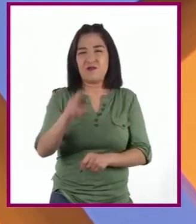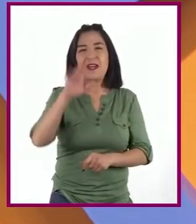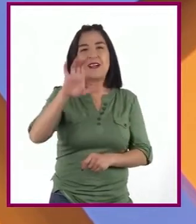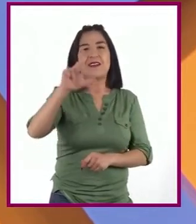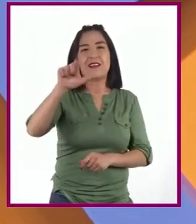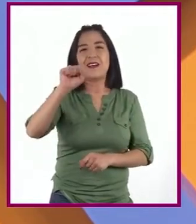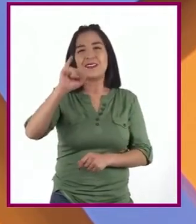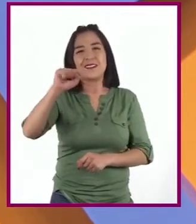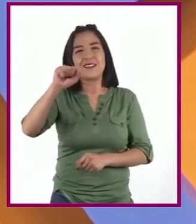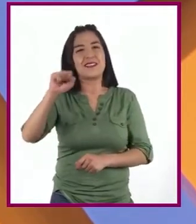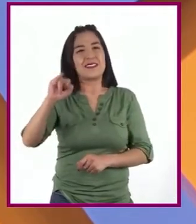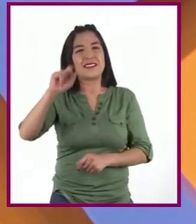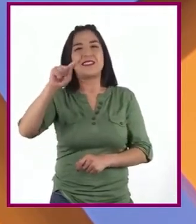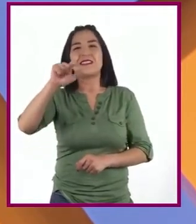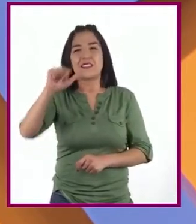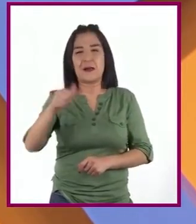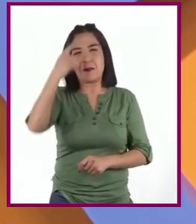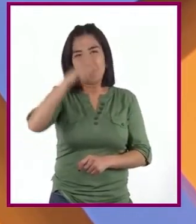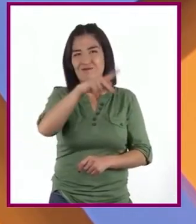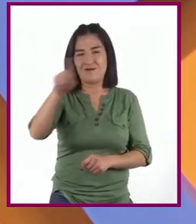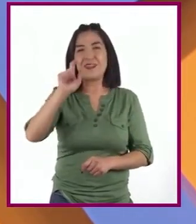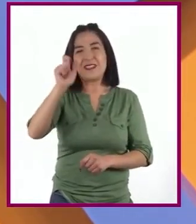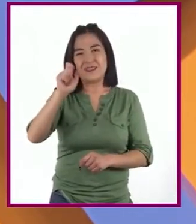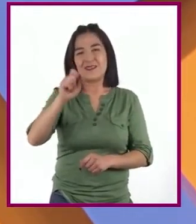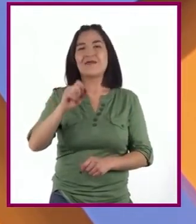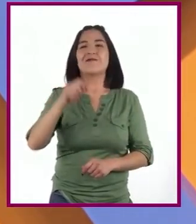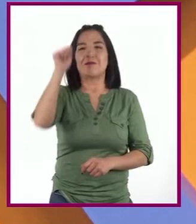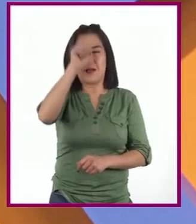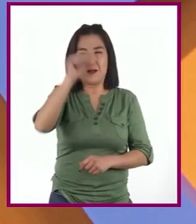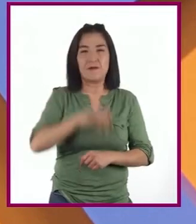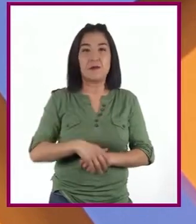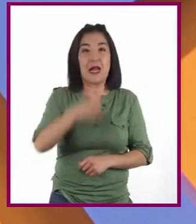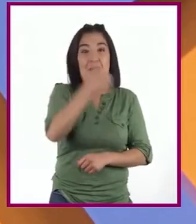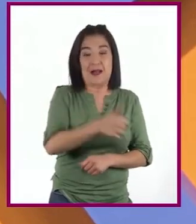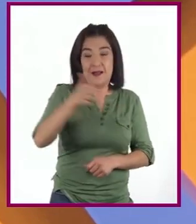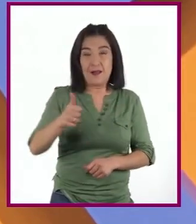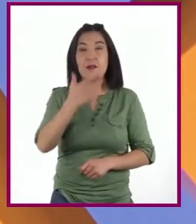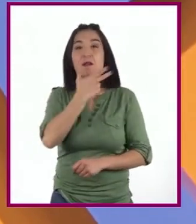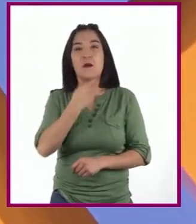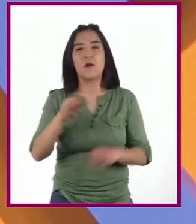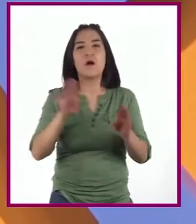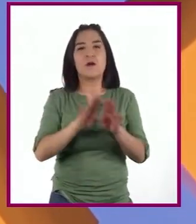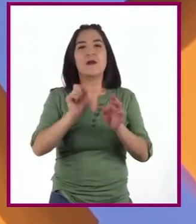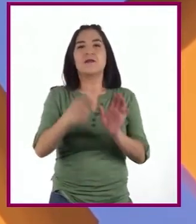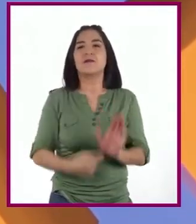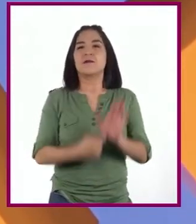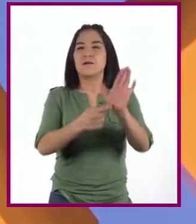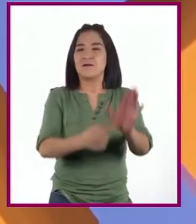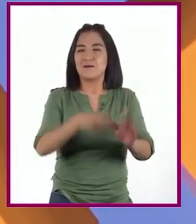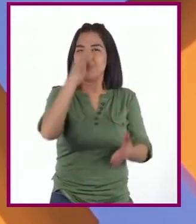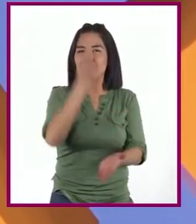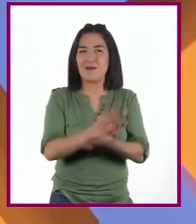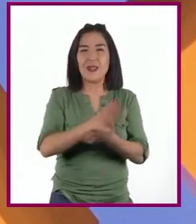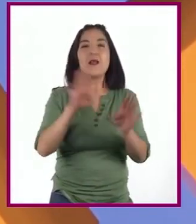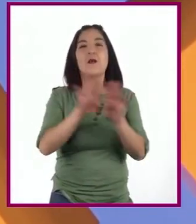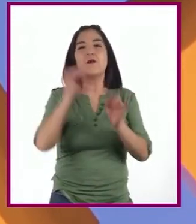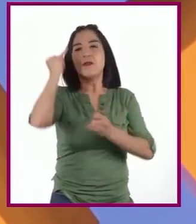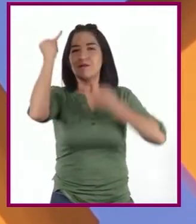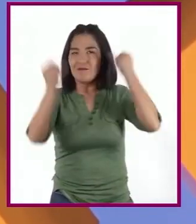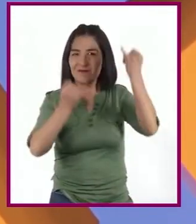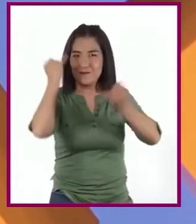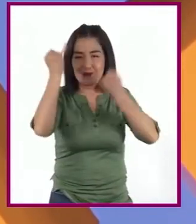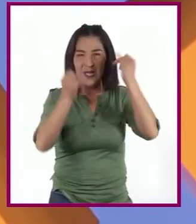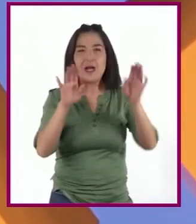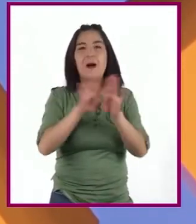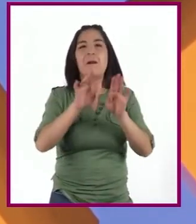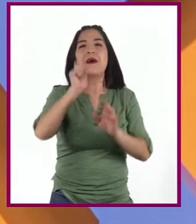y la adecuación a los cánones. Cada hombre debe mostrar lo que le hace único. La creatividad frente